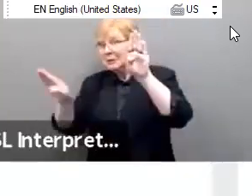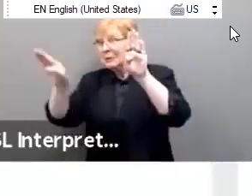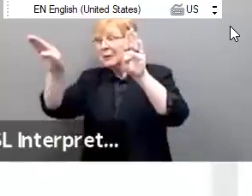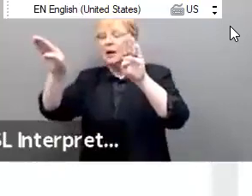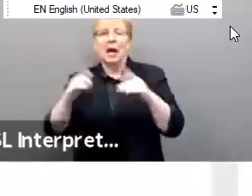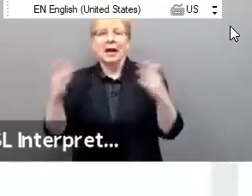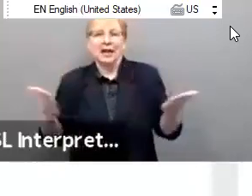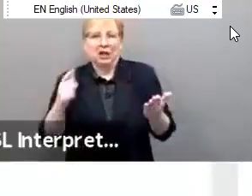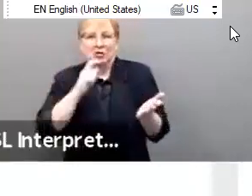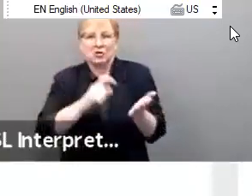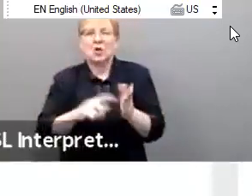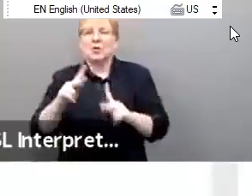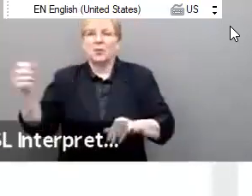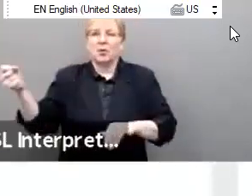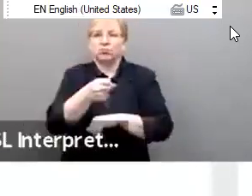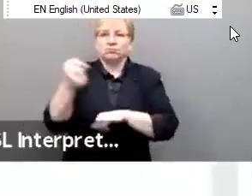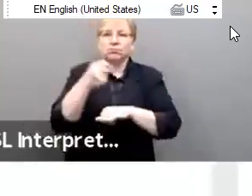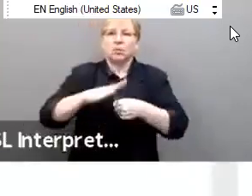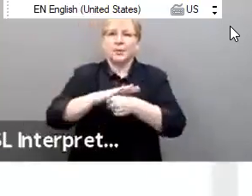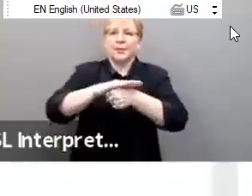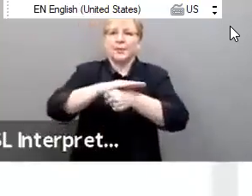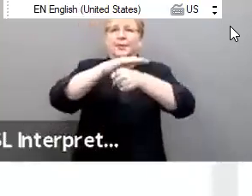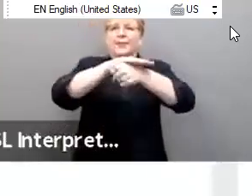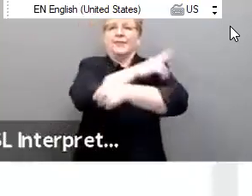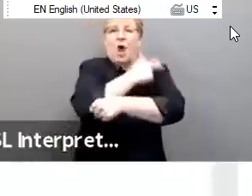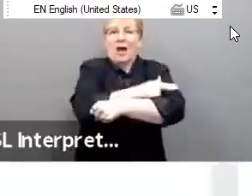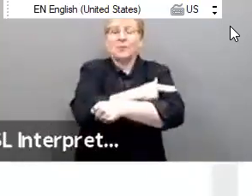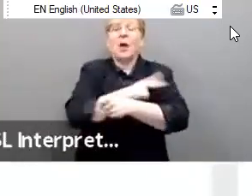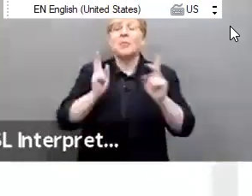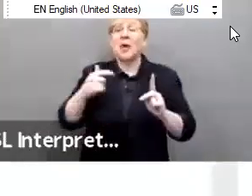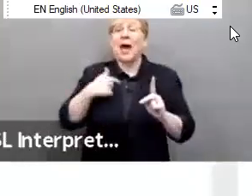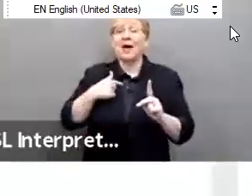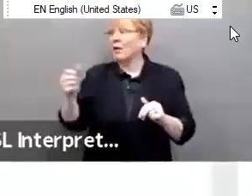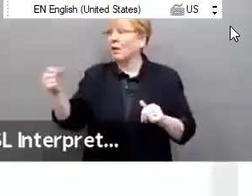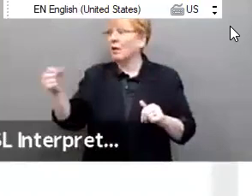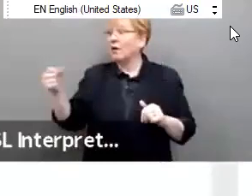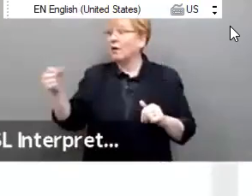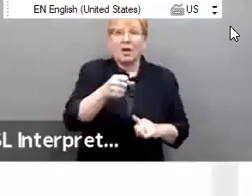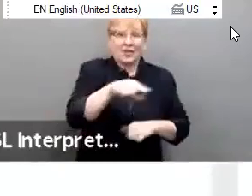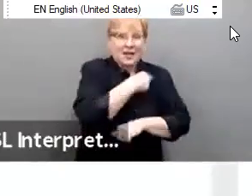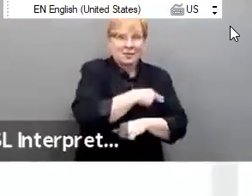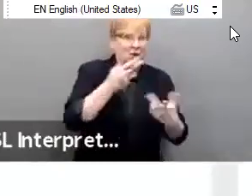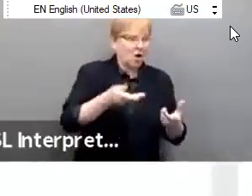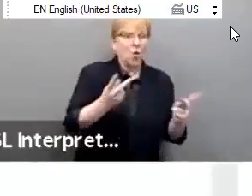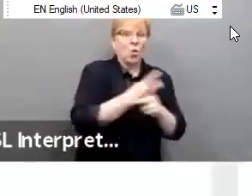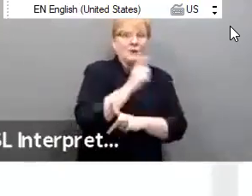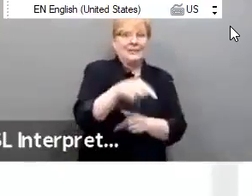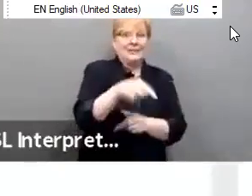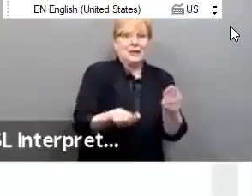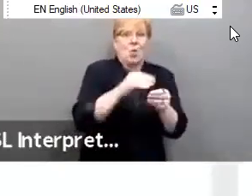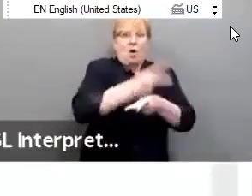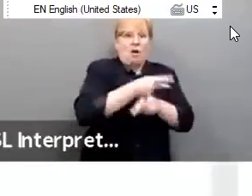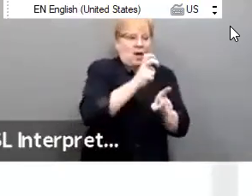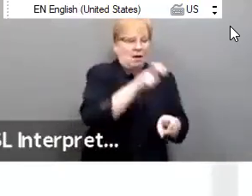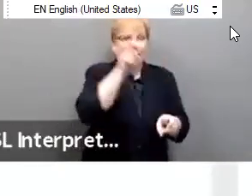de pacientes internados. La línea en Nuevo México, que es esta información,